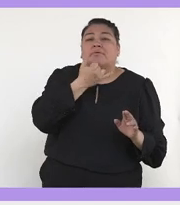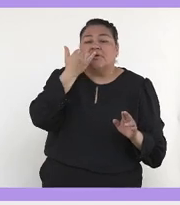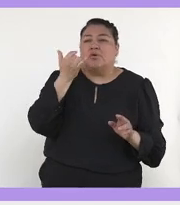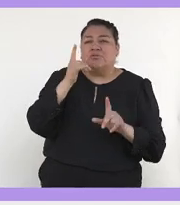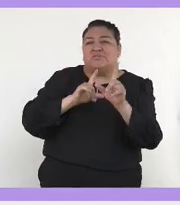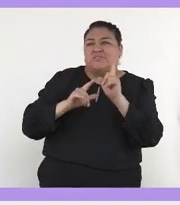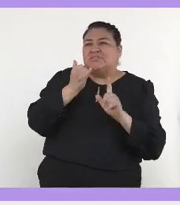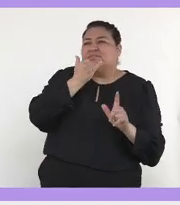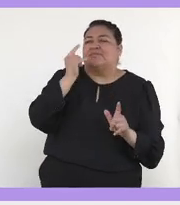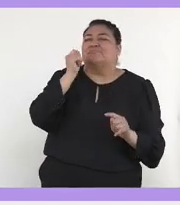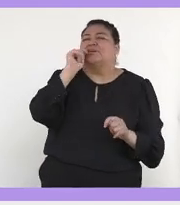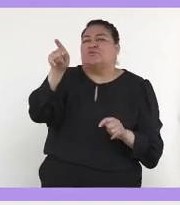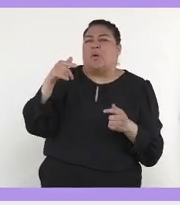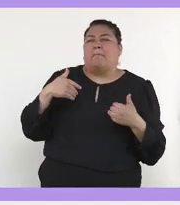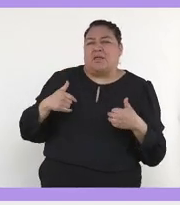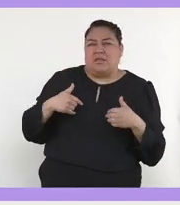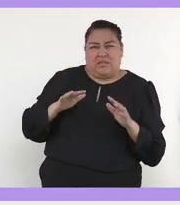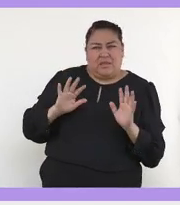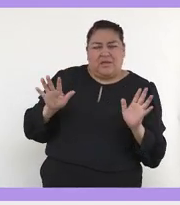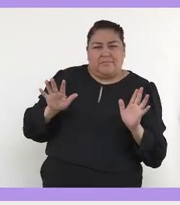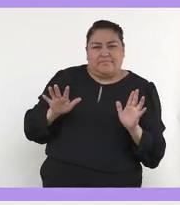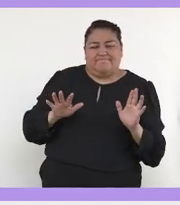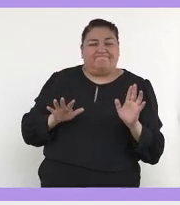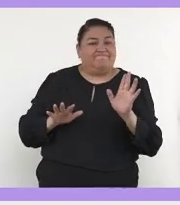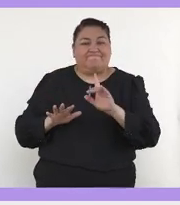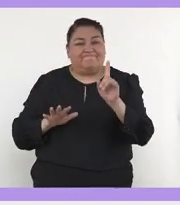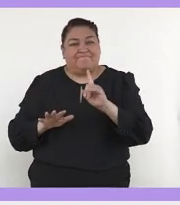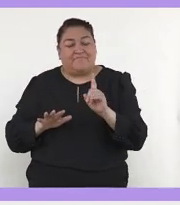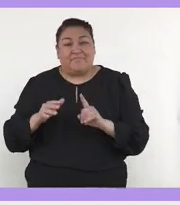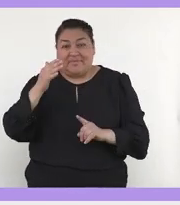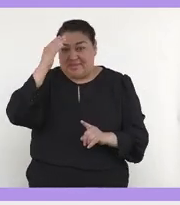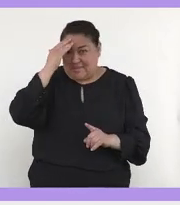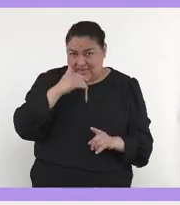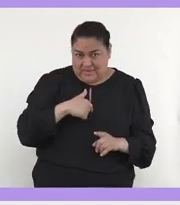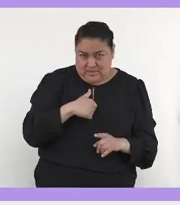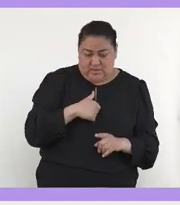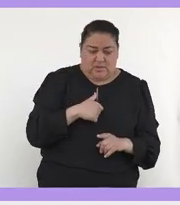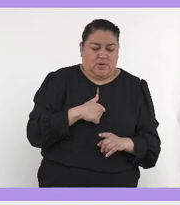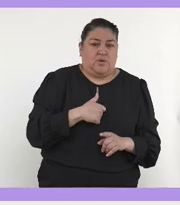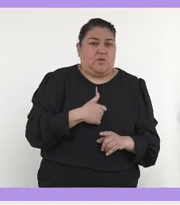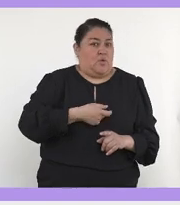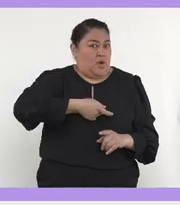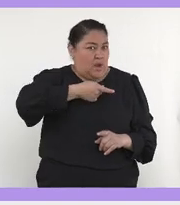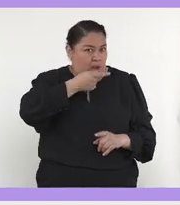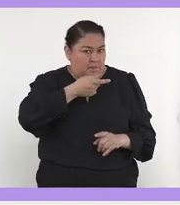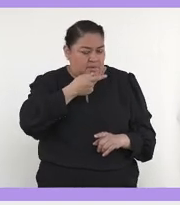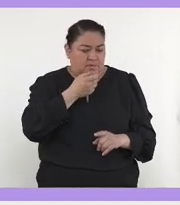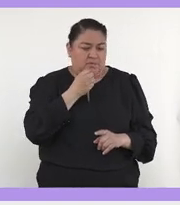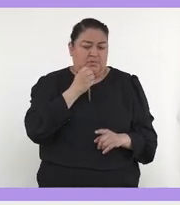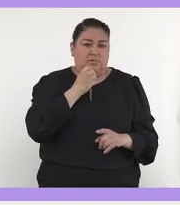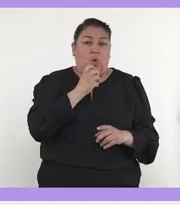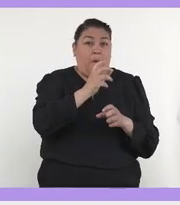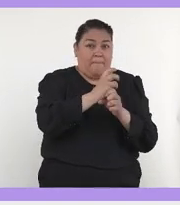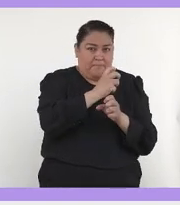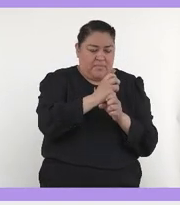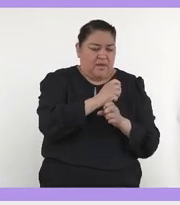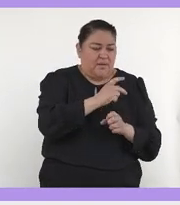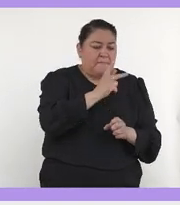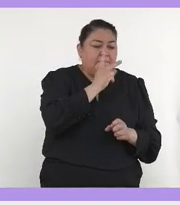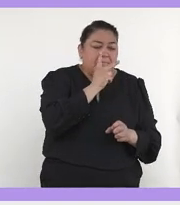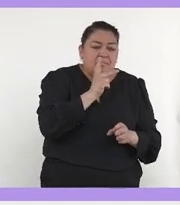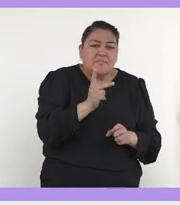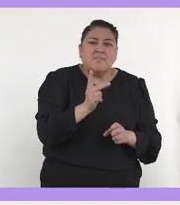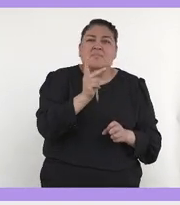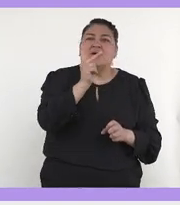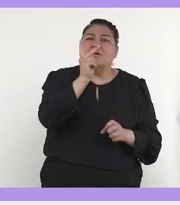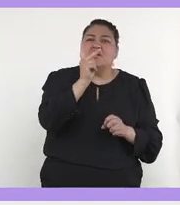pues igual me entendiste cuando en realidad si escogemos alguna palabra si usamos ciertas palabras estas